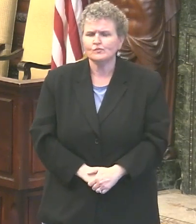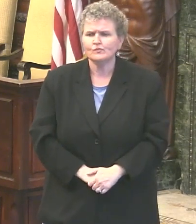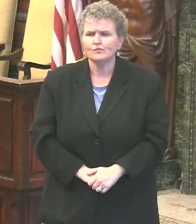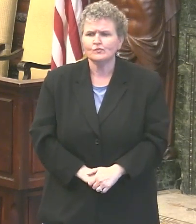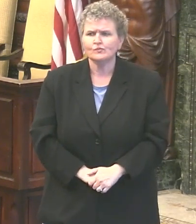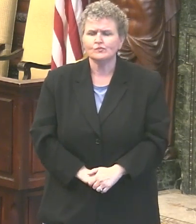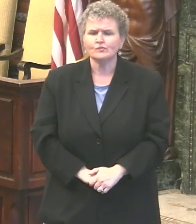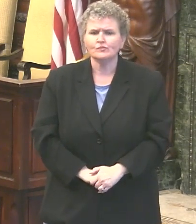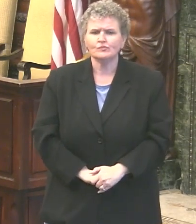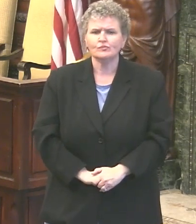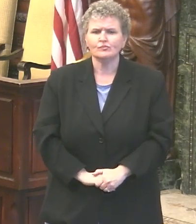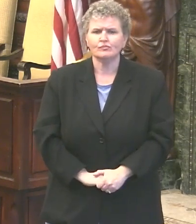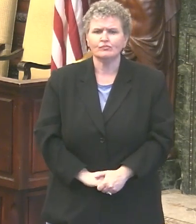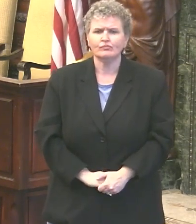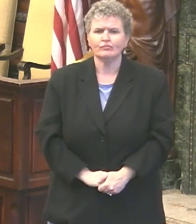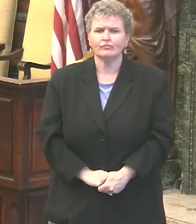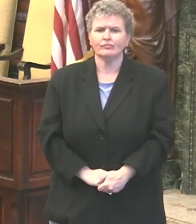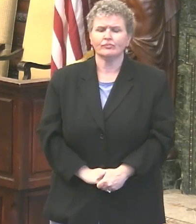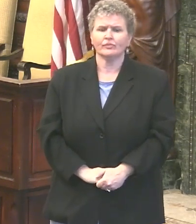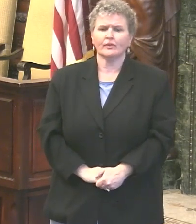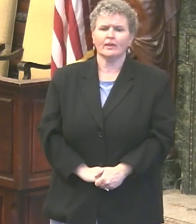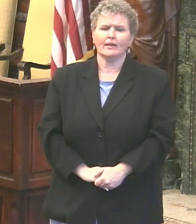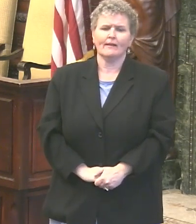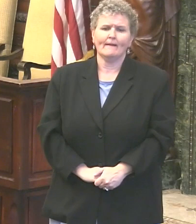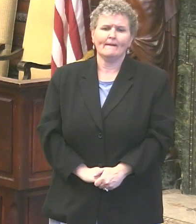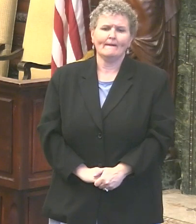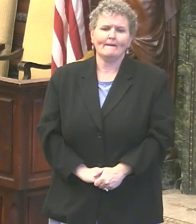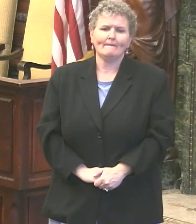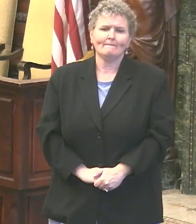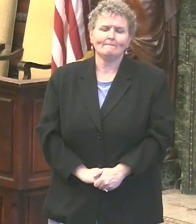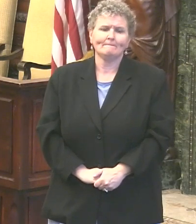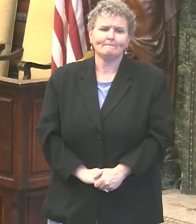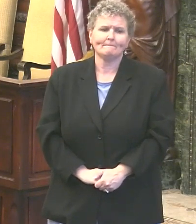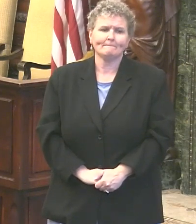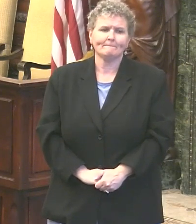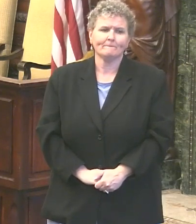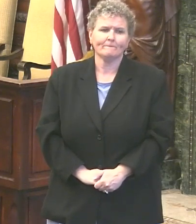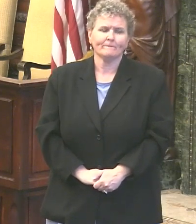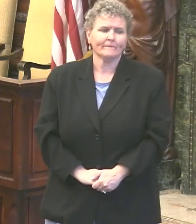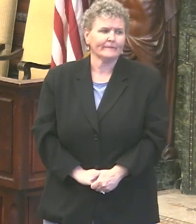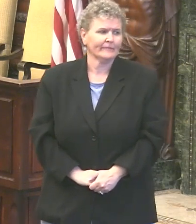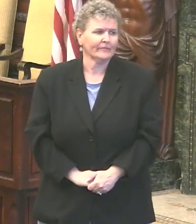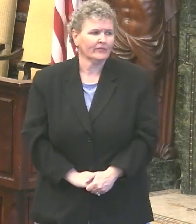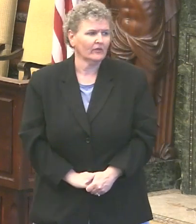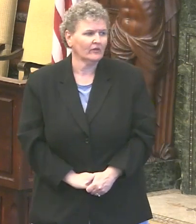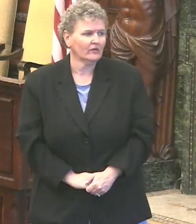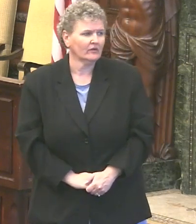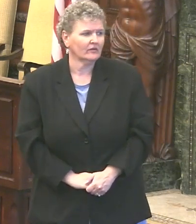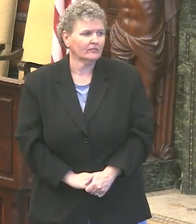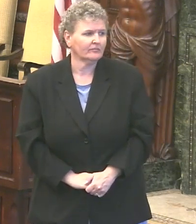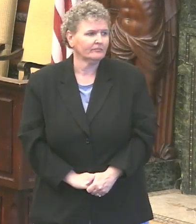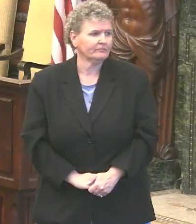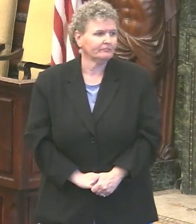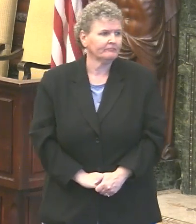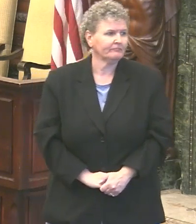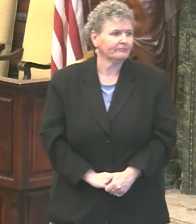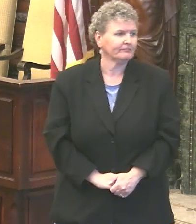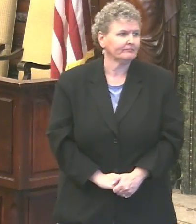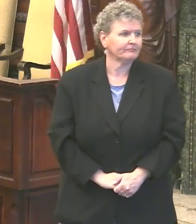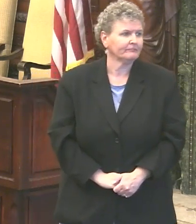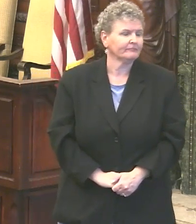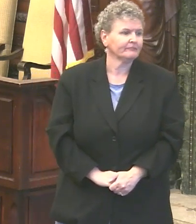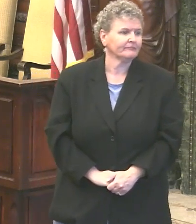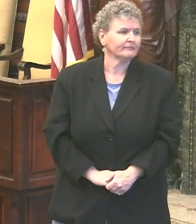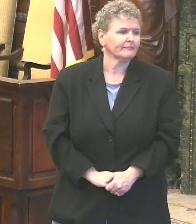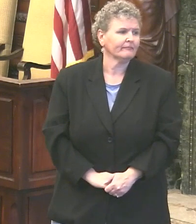negocios porque tus clientes no estén cumpliendo con la orden de utilizar las mascarillas. Lo único que les hemos estado pidiendo a los propietarios de